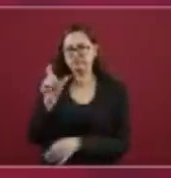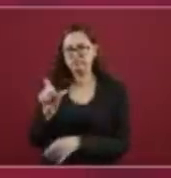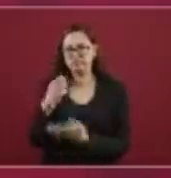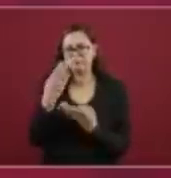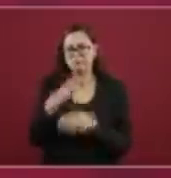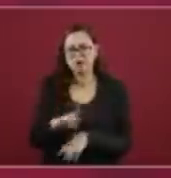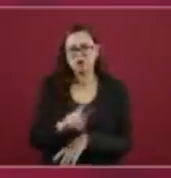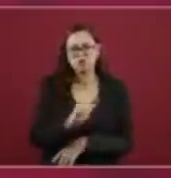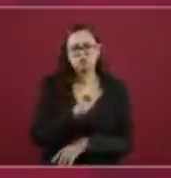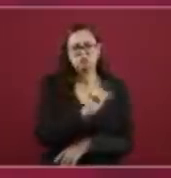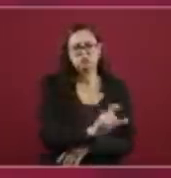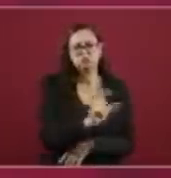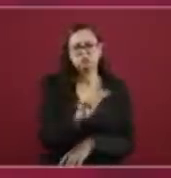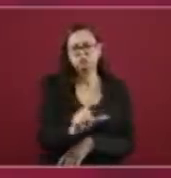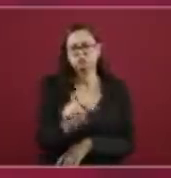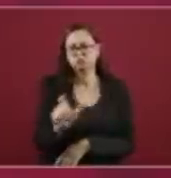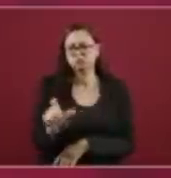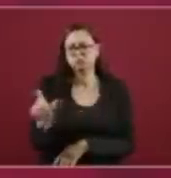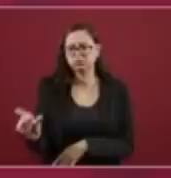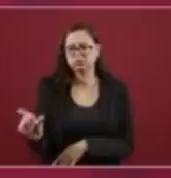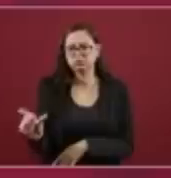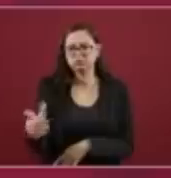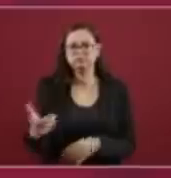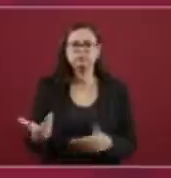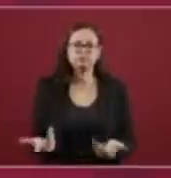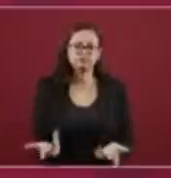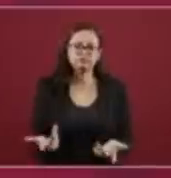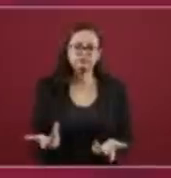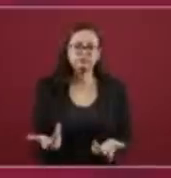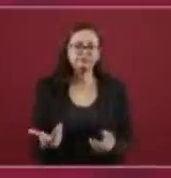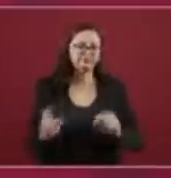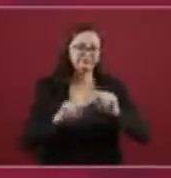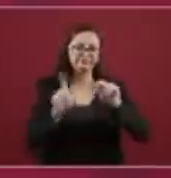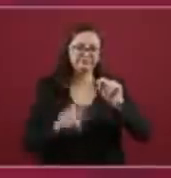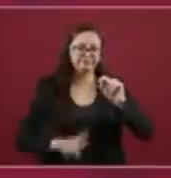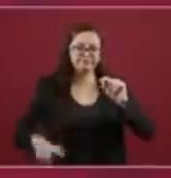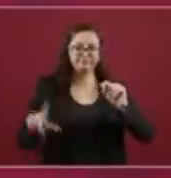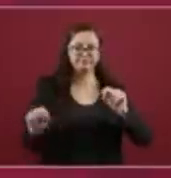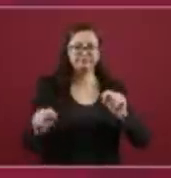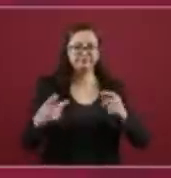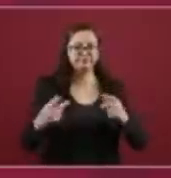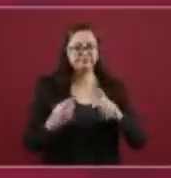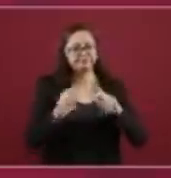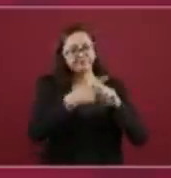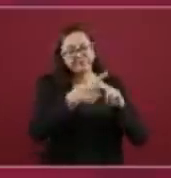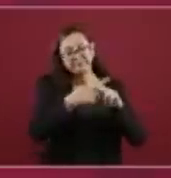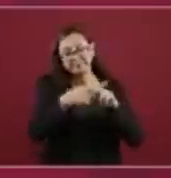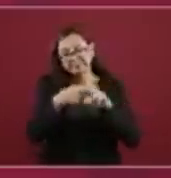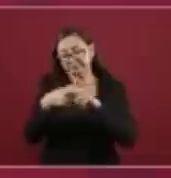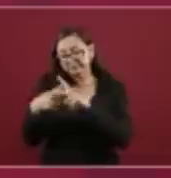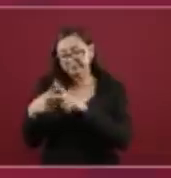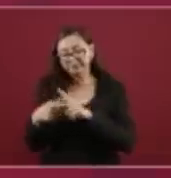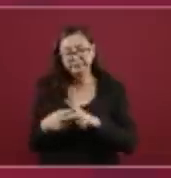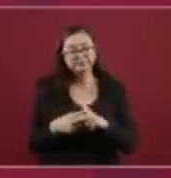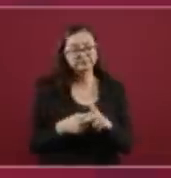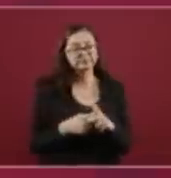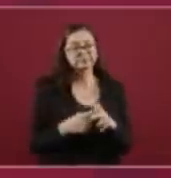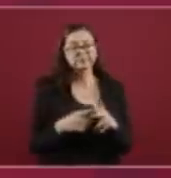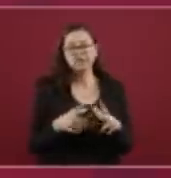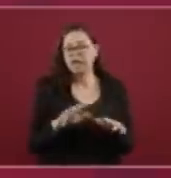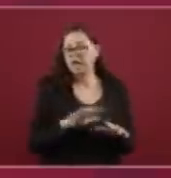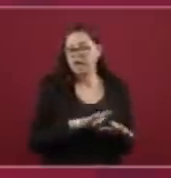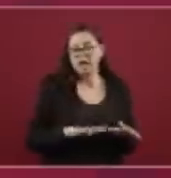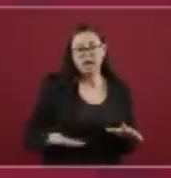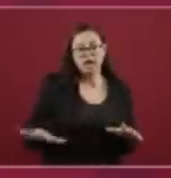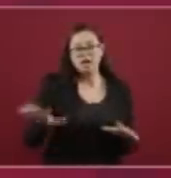Por eso se hizo un censo general, y aprovecho para